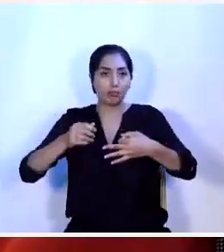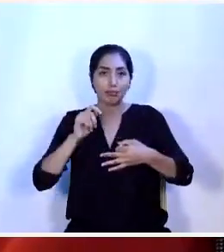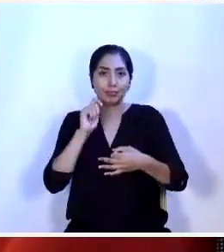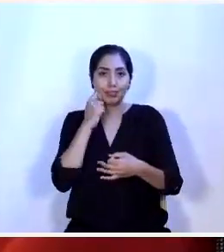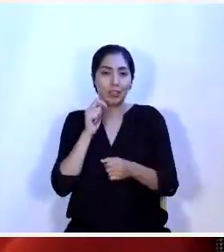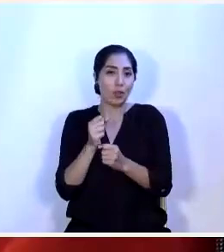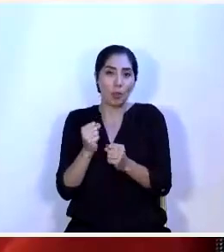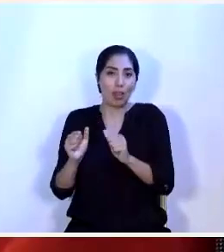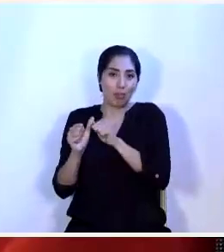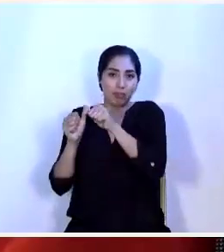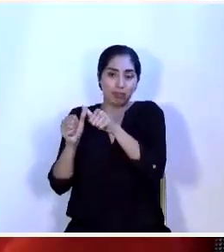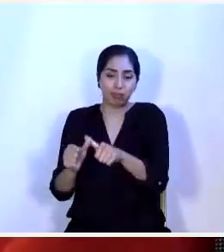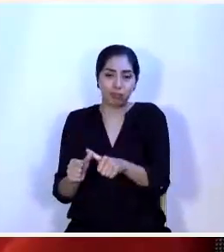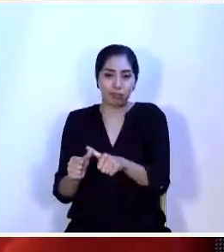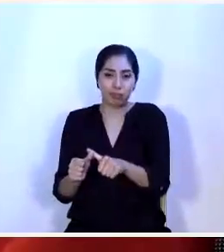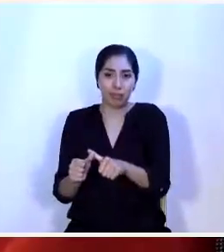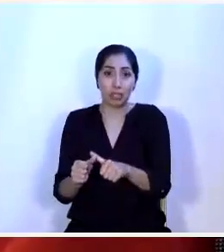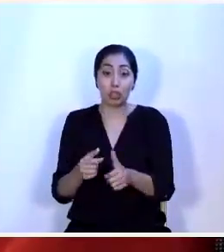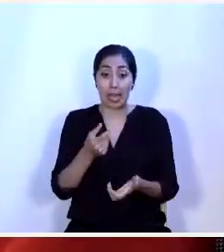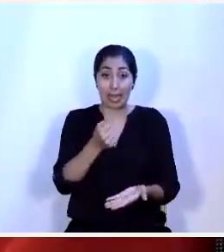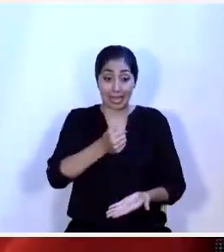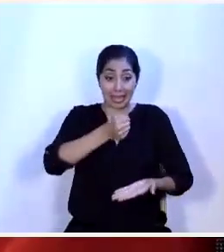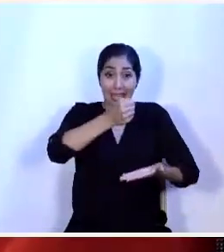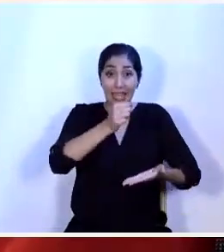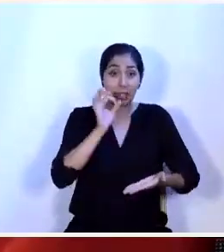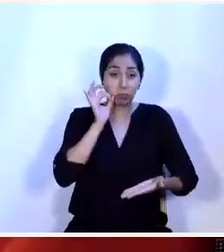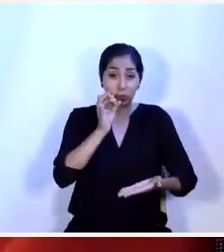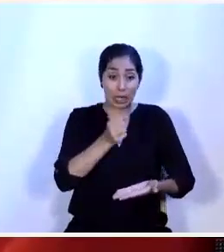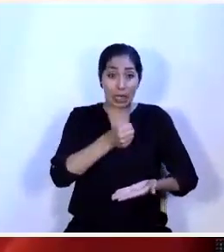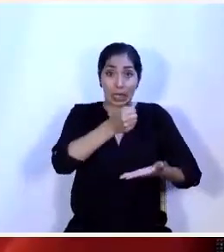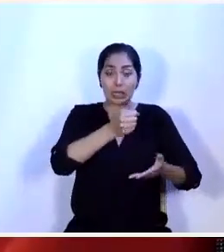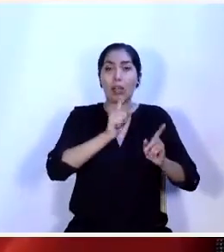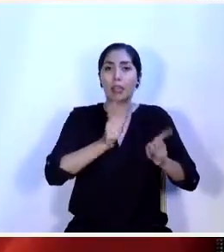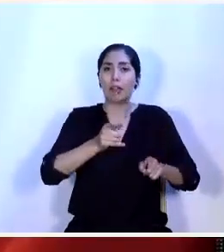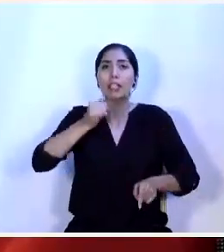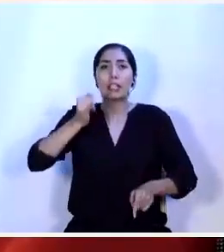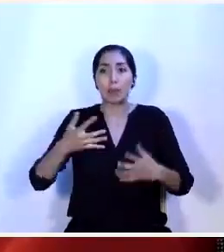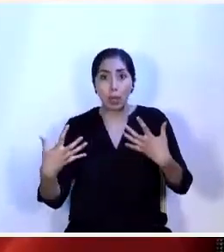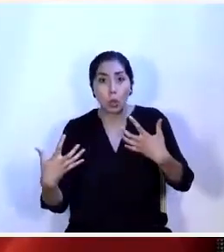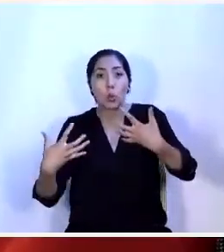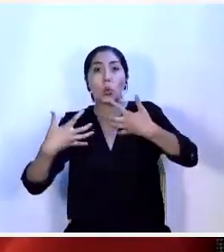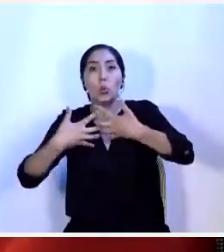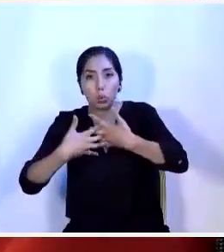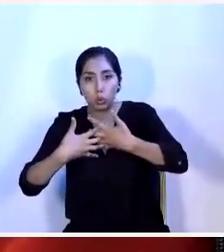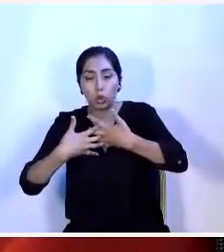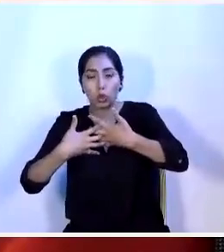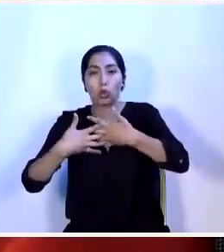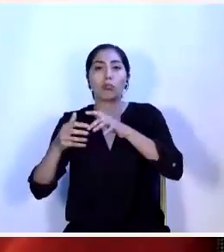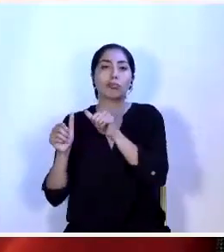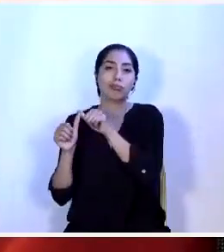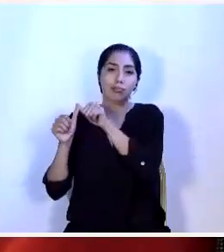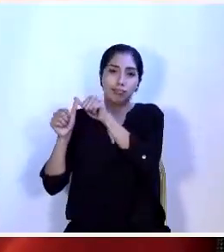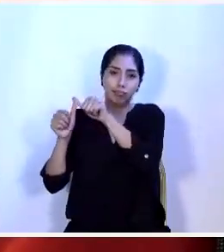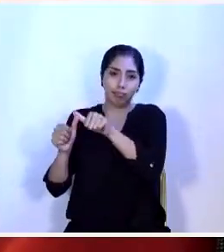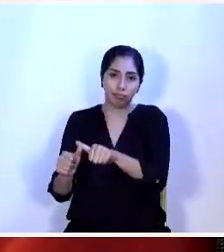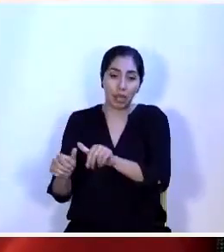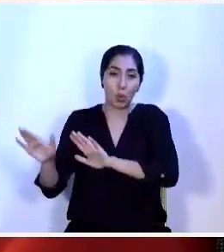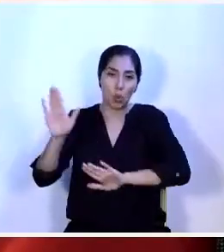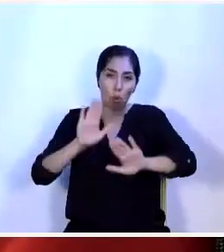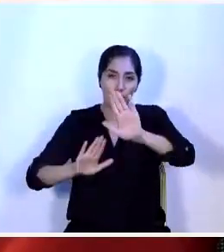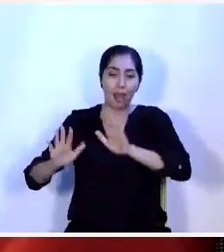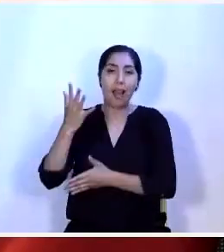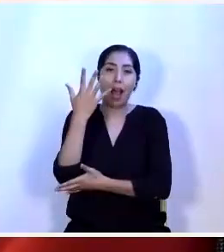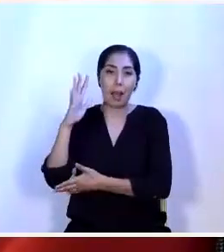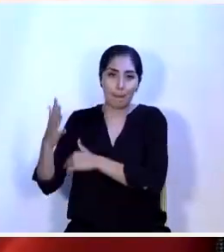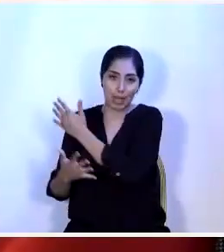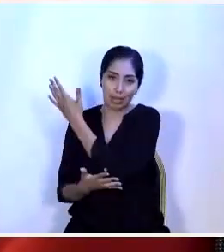la distribución de la riqueza, entonces, tienen que ir siempre de la mano junto con la sustentabilidad ambiental